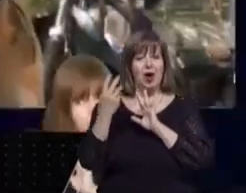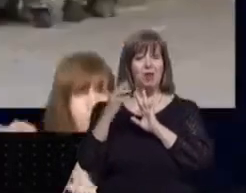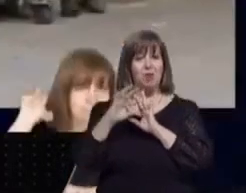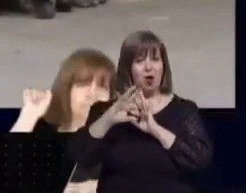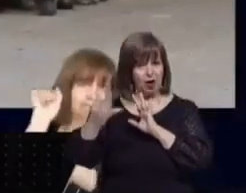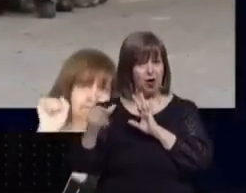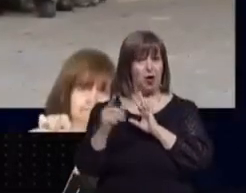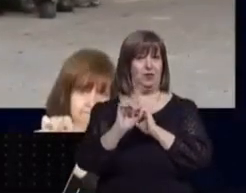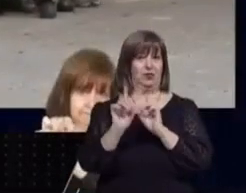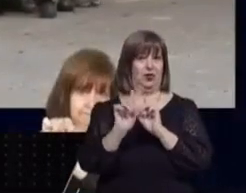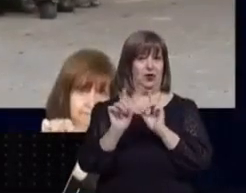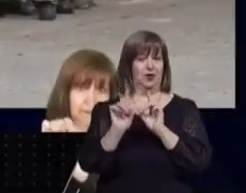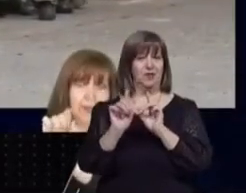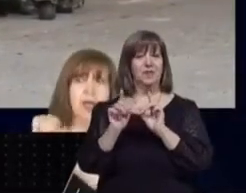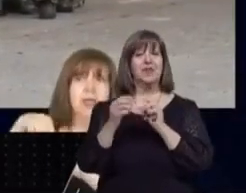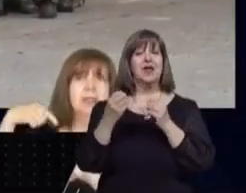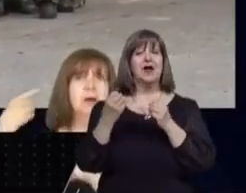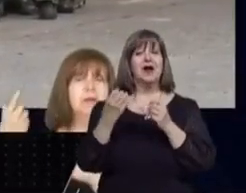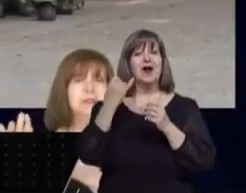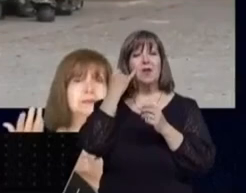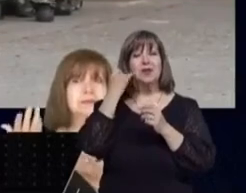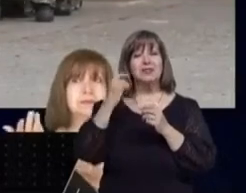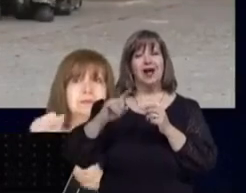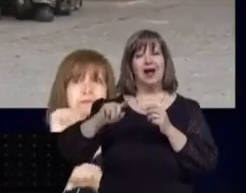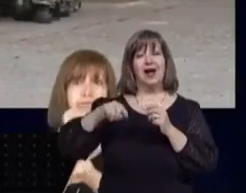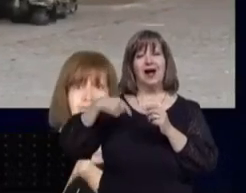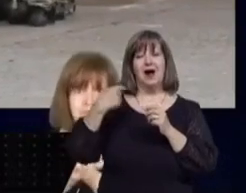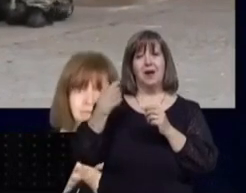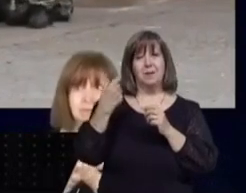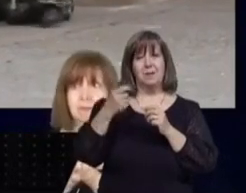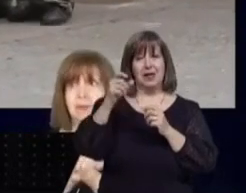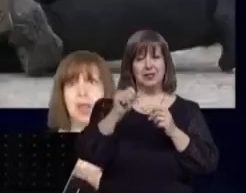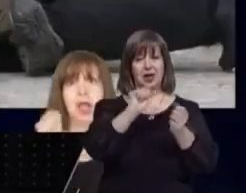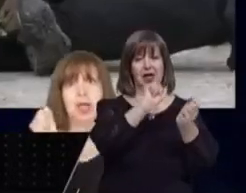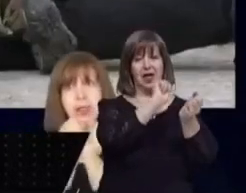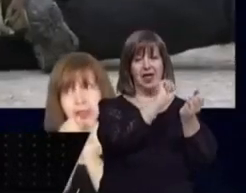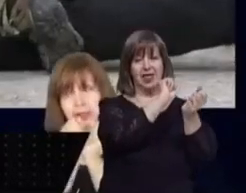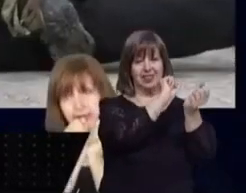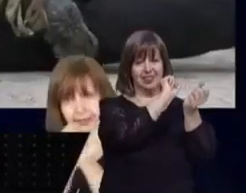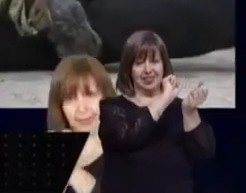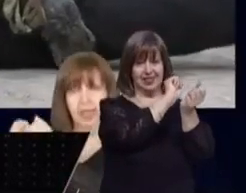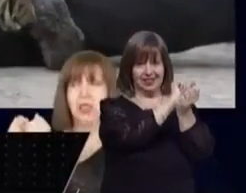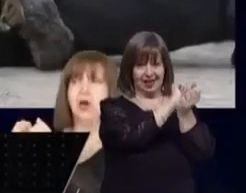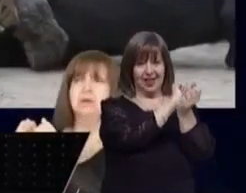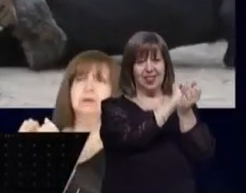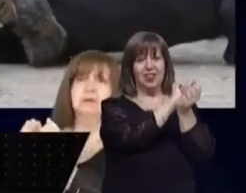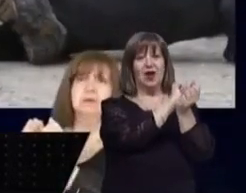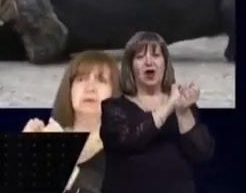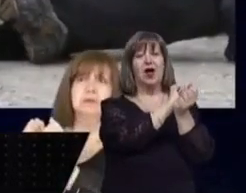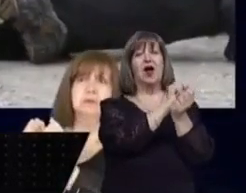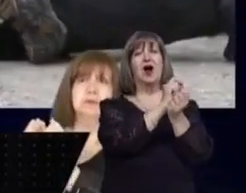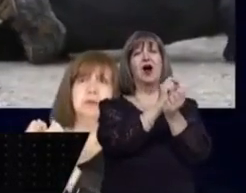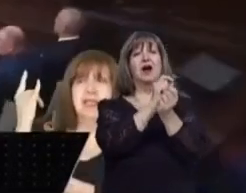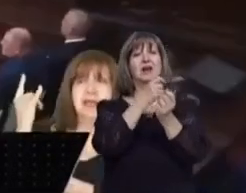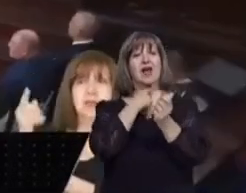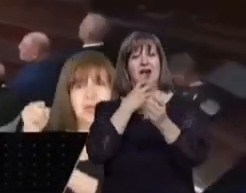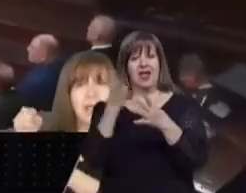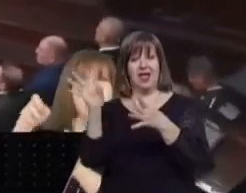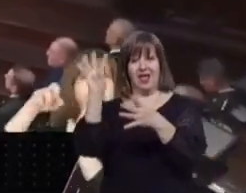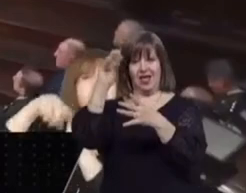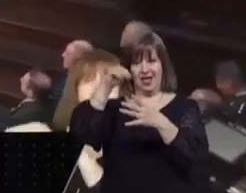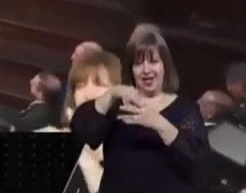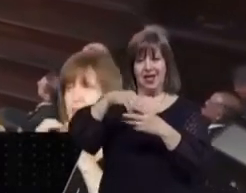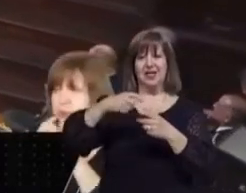en el abordaje de quien condenado y habiendo pasado por la penitenciaría pretende su reinserción.